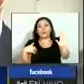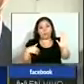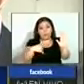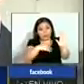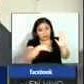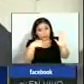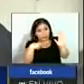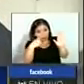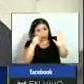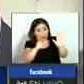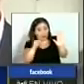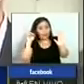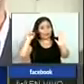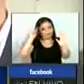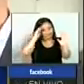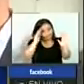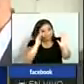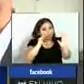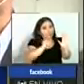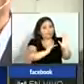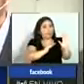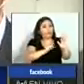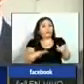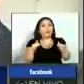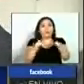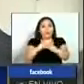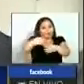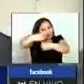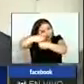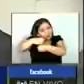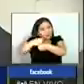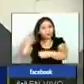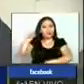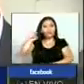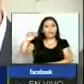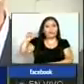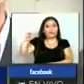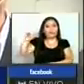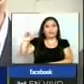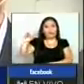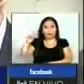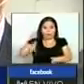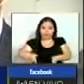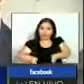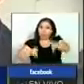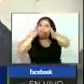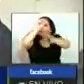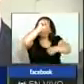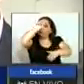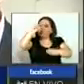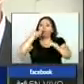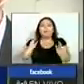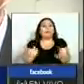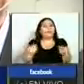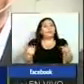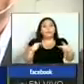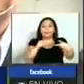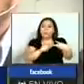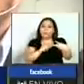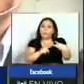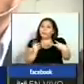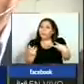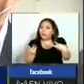Salud, que es nuestro ente, y laboratorio central, que es nuestro ente regulador en el tema del laboratorio, y bajo también